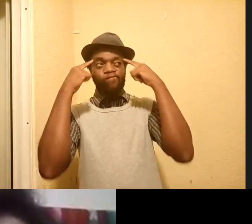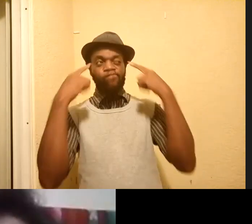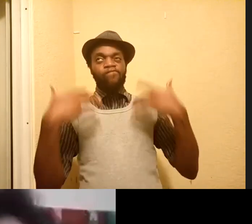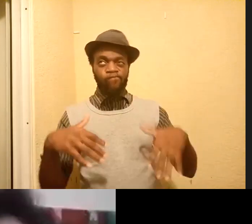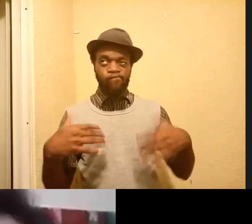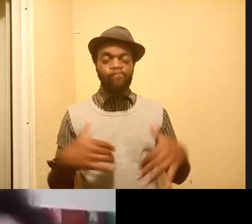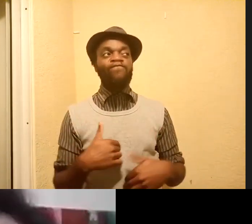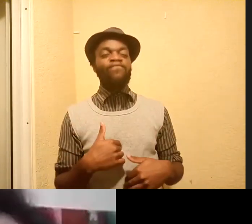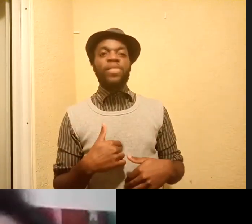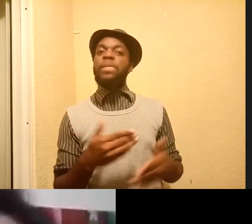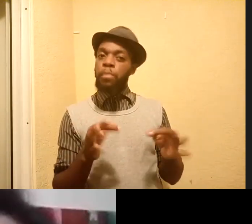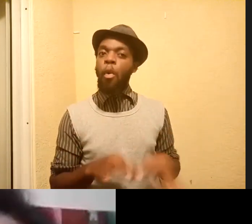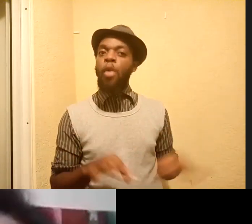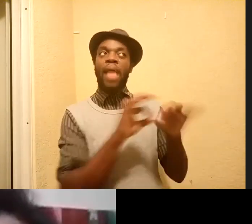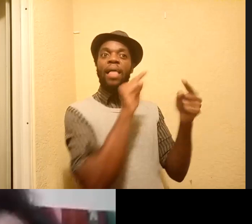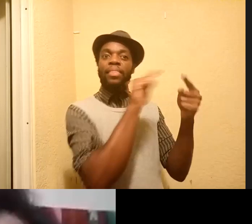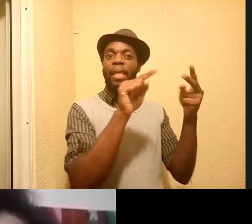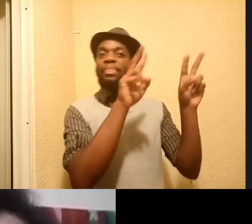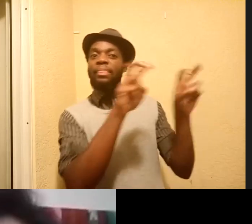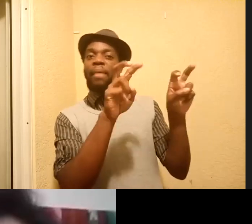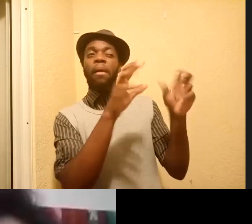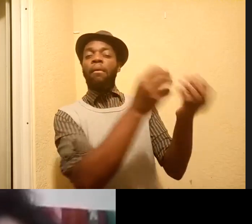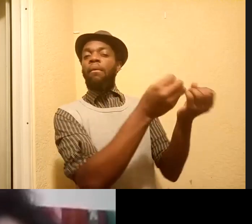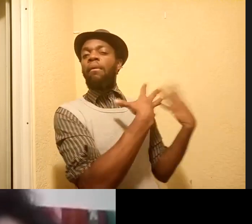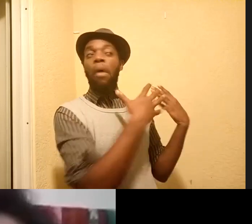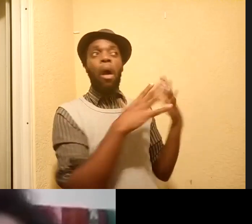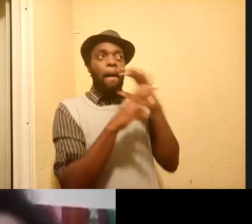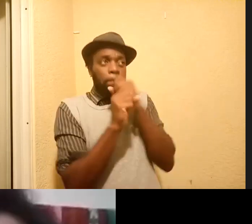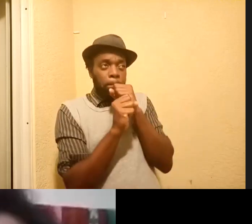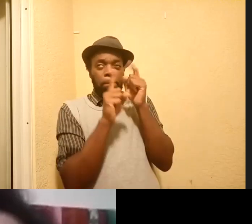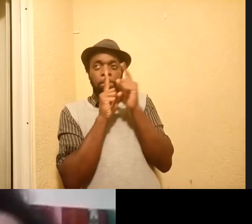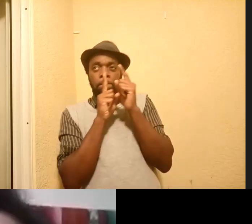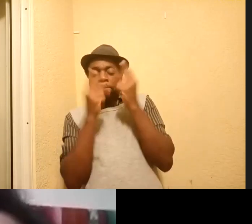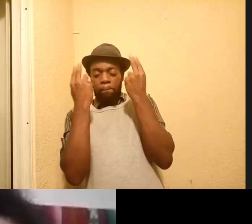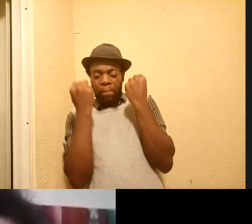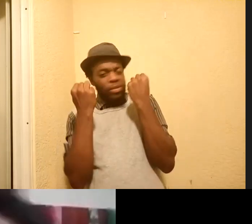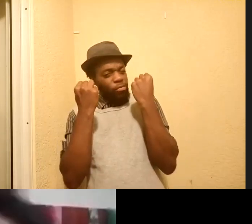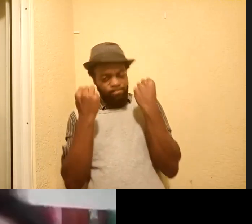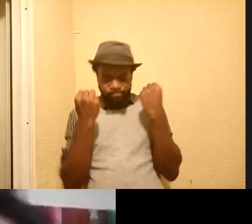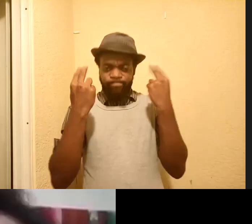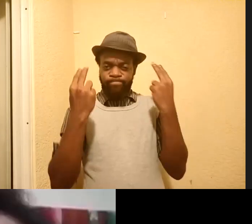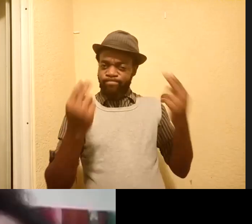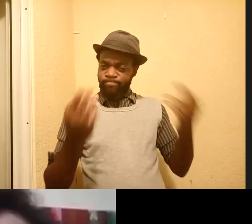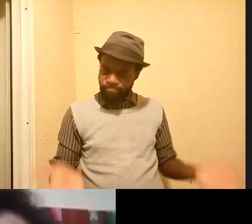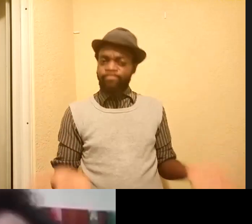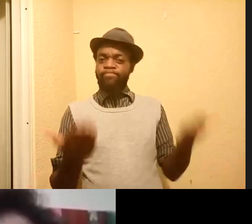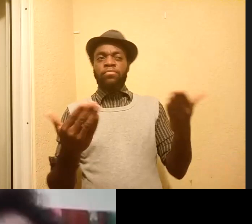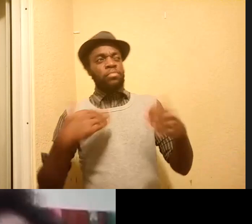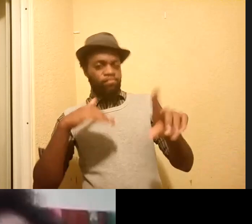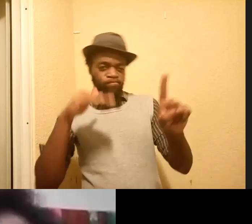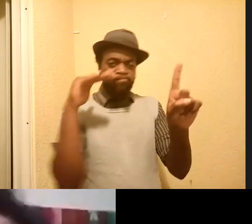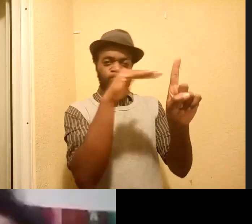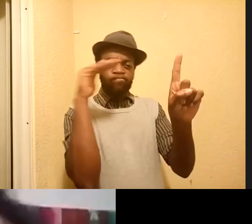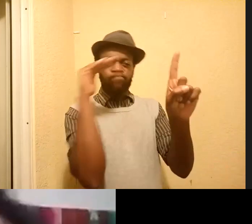son de vital importancia, tomarlos en cuenta a fin de que hagamos la incidencia correspondiente.